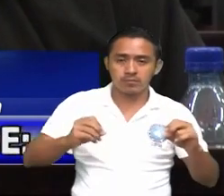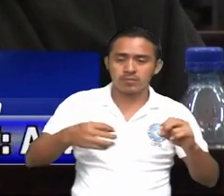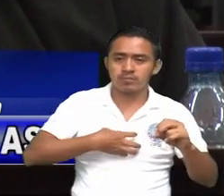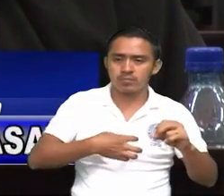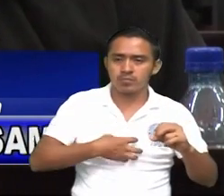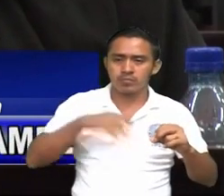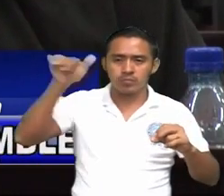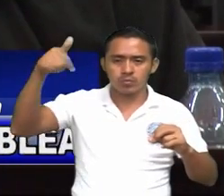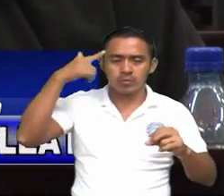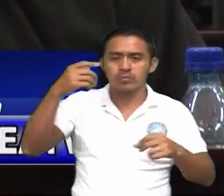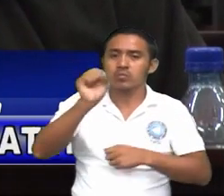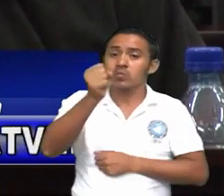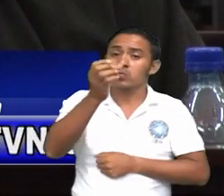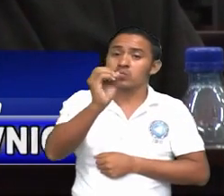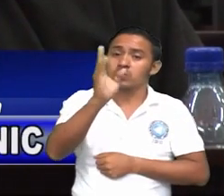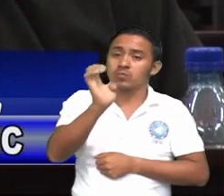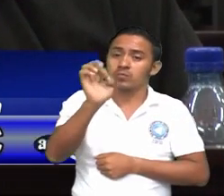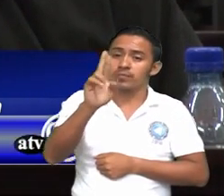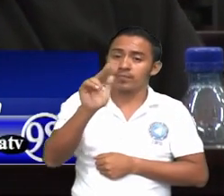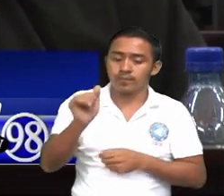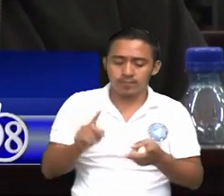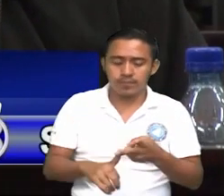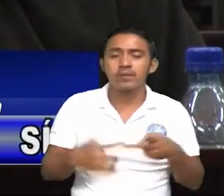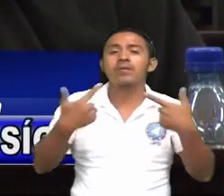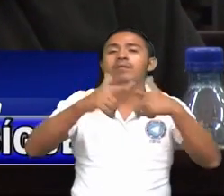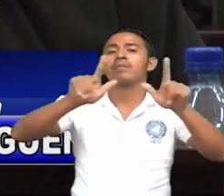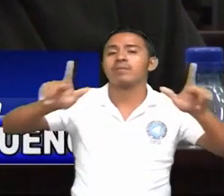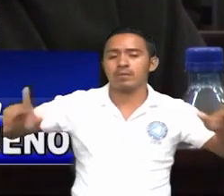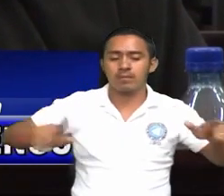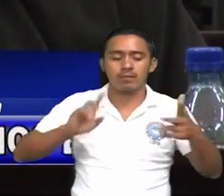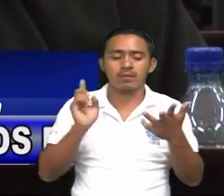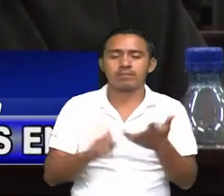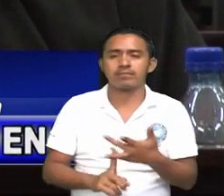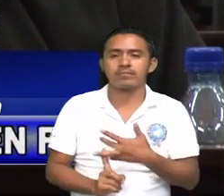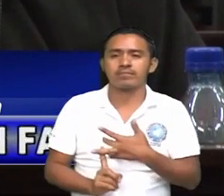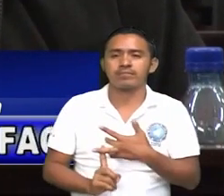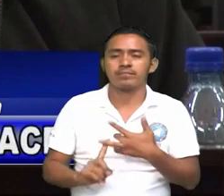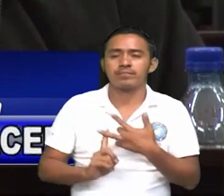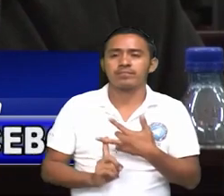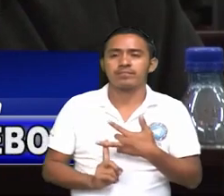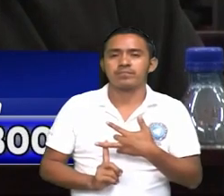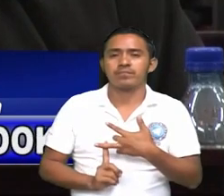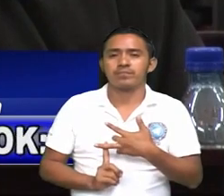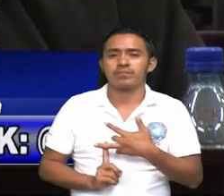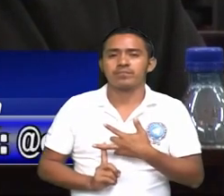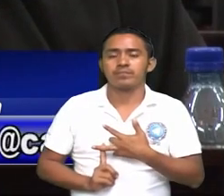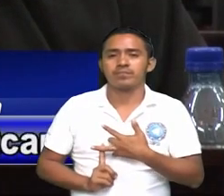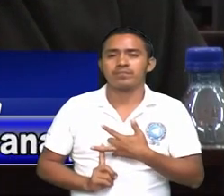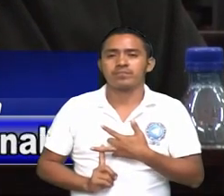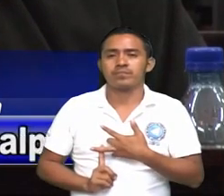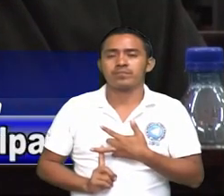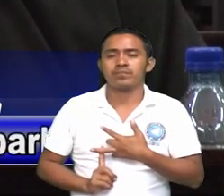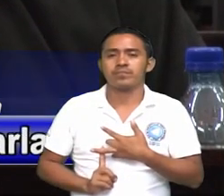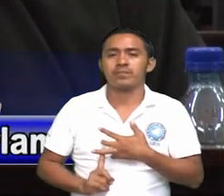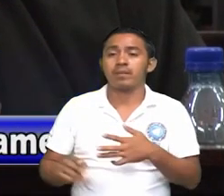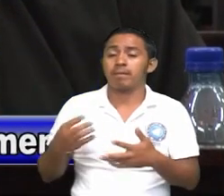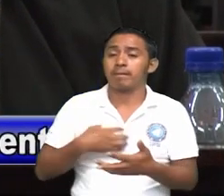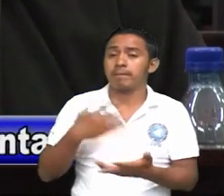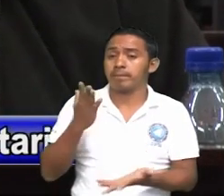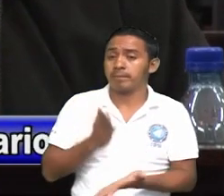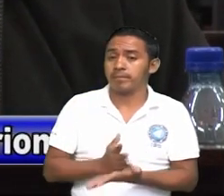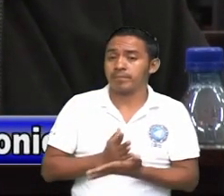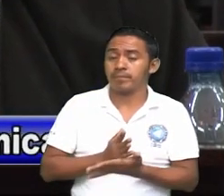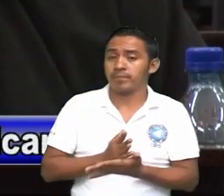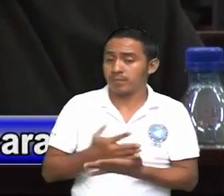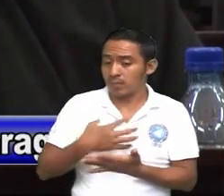Estado soberano, es un Estado independiente, es un Estado que toma sus